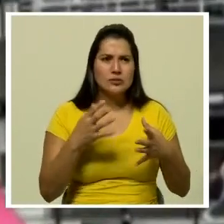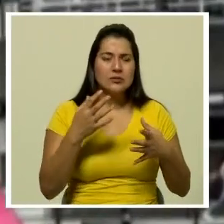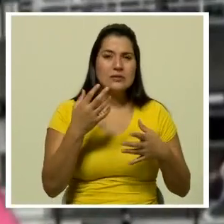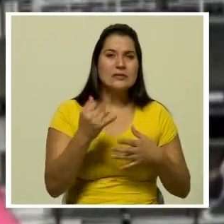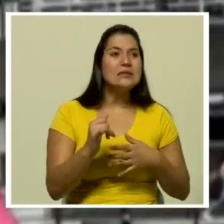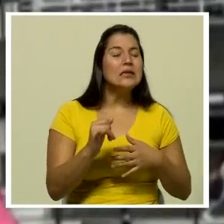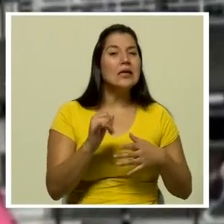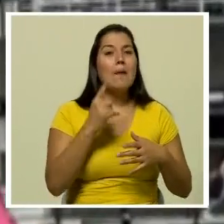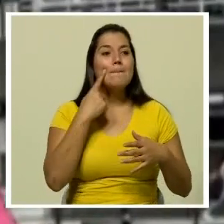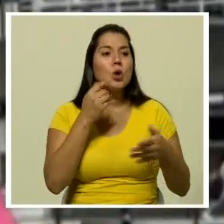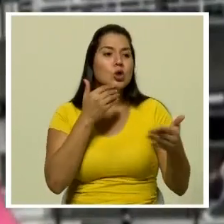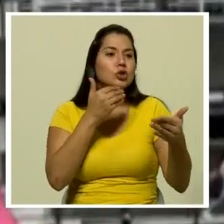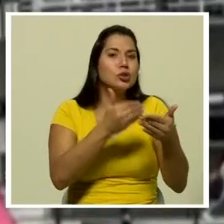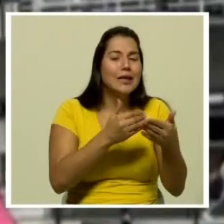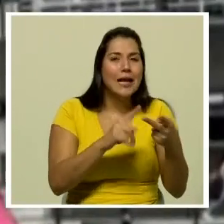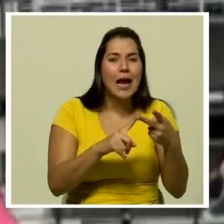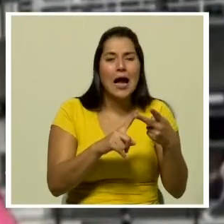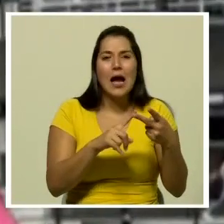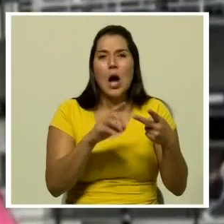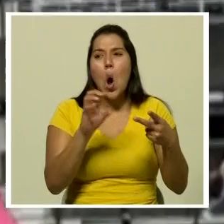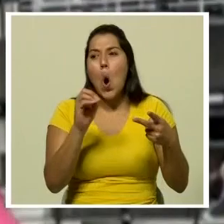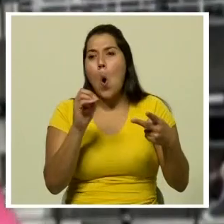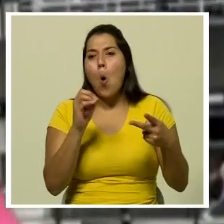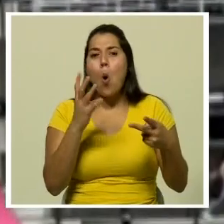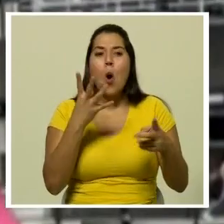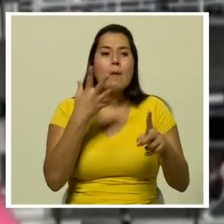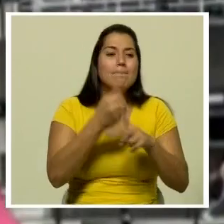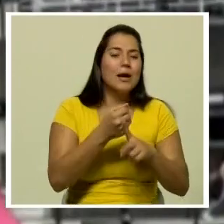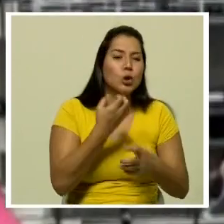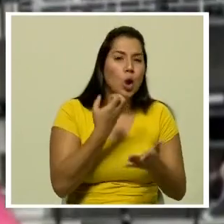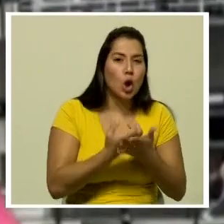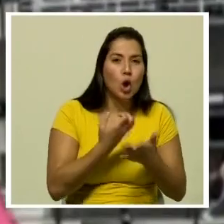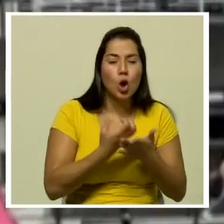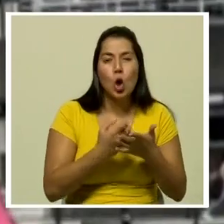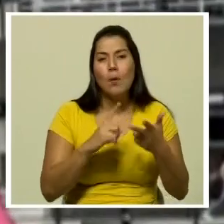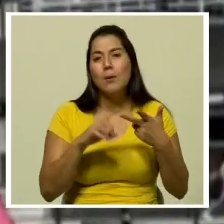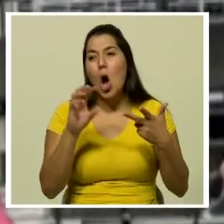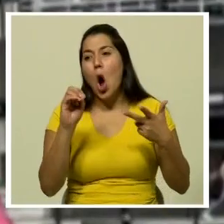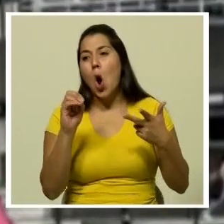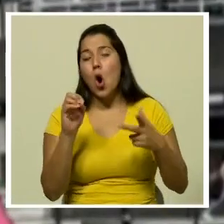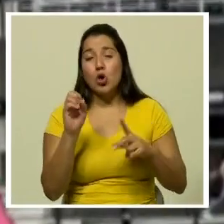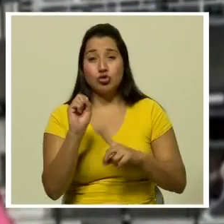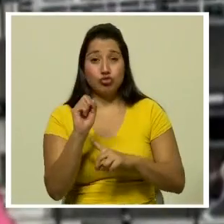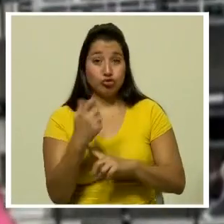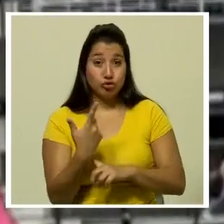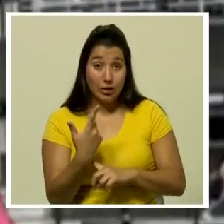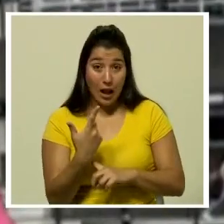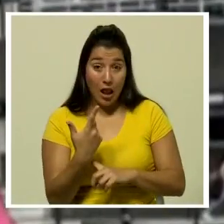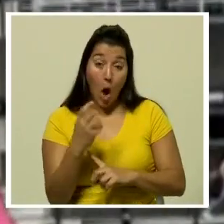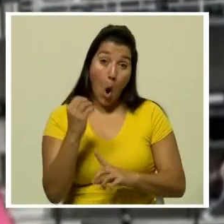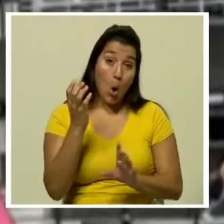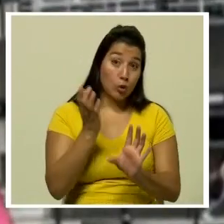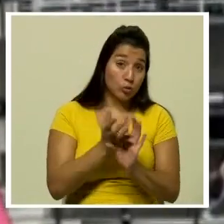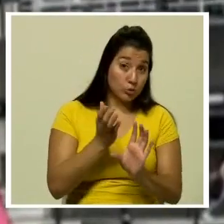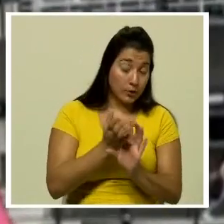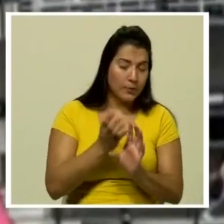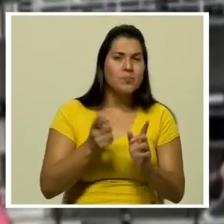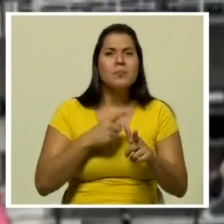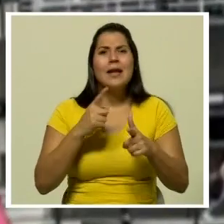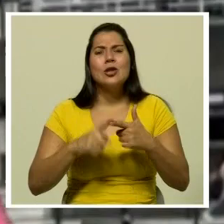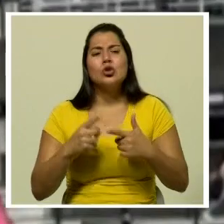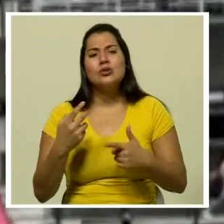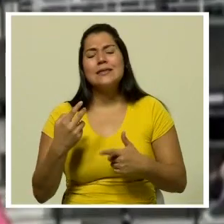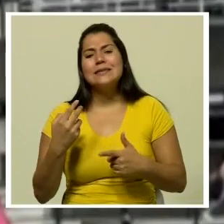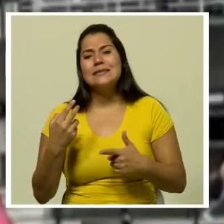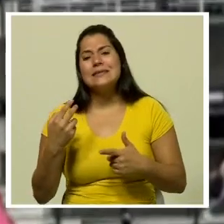por proximidad o por el impacto a nivel económico o a nivel psicosocial. Entonces, estamos,